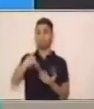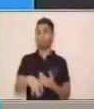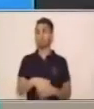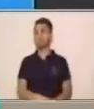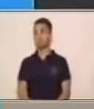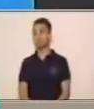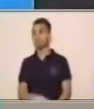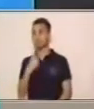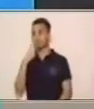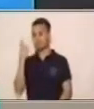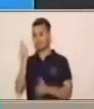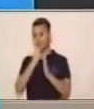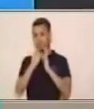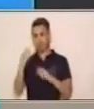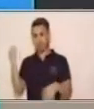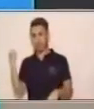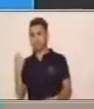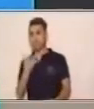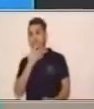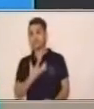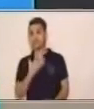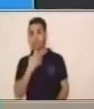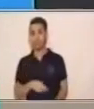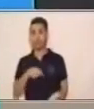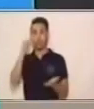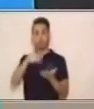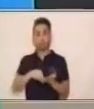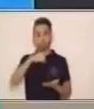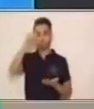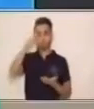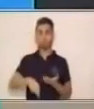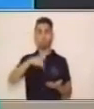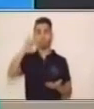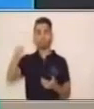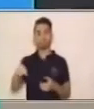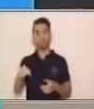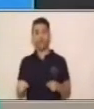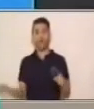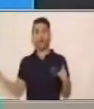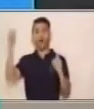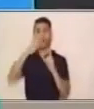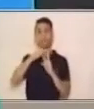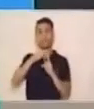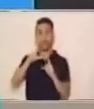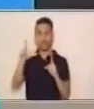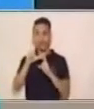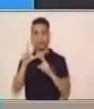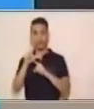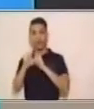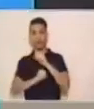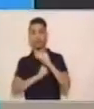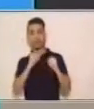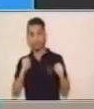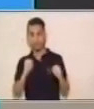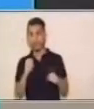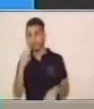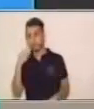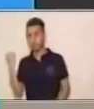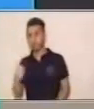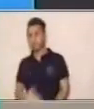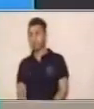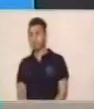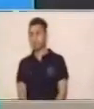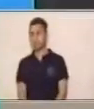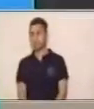tenemos el sapito, si el sapo salta a la letra F, vamos a ver cuál es la letra